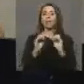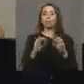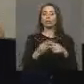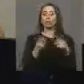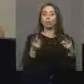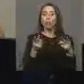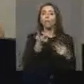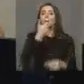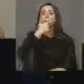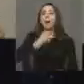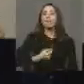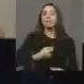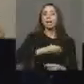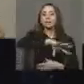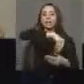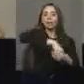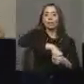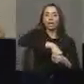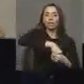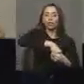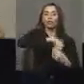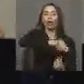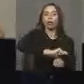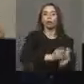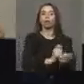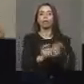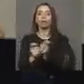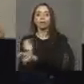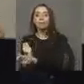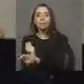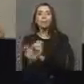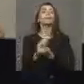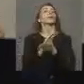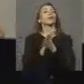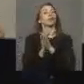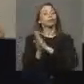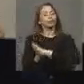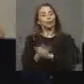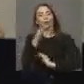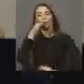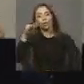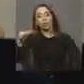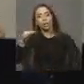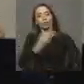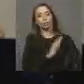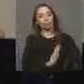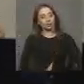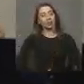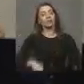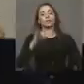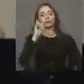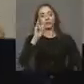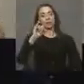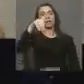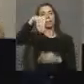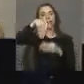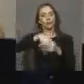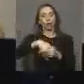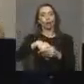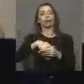más factible los cambios al interior del sistema. Con todo, señor Presidente, anuncio que concurriré con mi voto